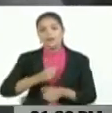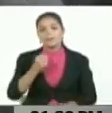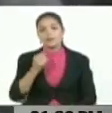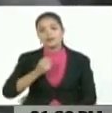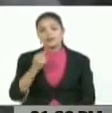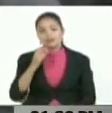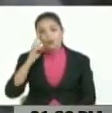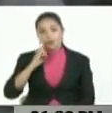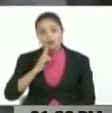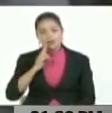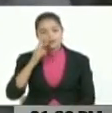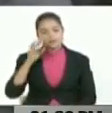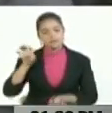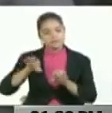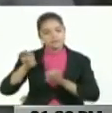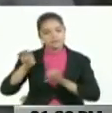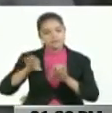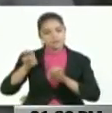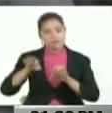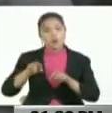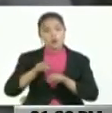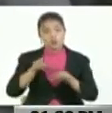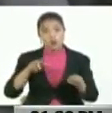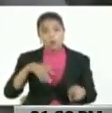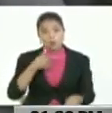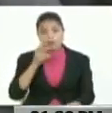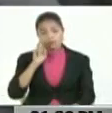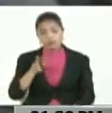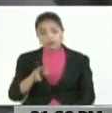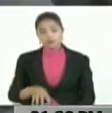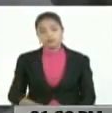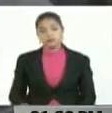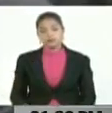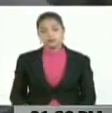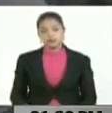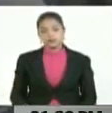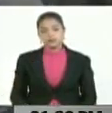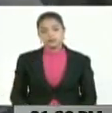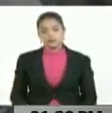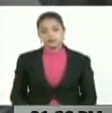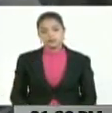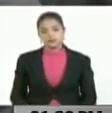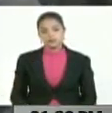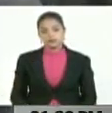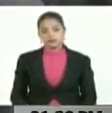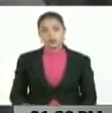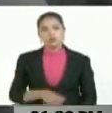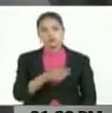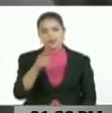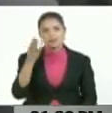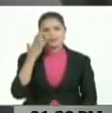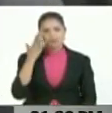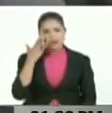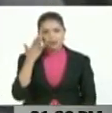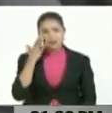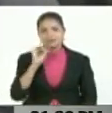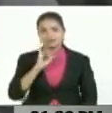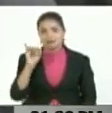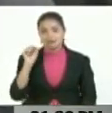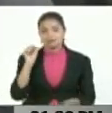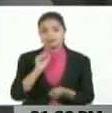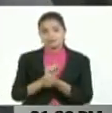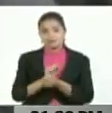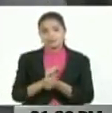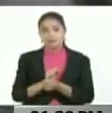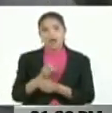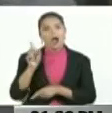del Estado Bolívar. Ustedes también pueden tener conocimiento que practicamos la detención de